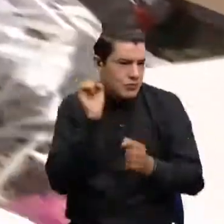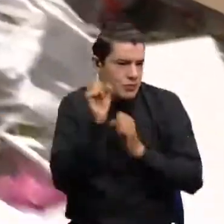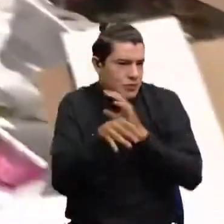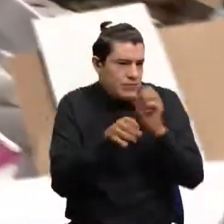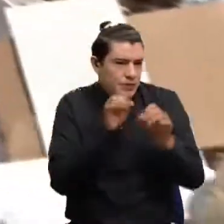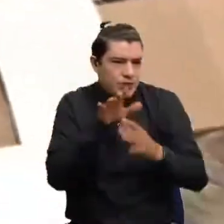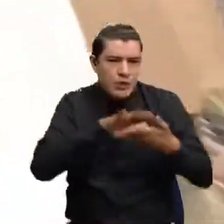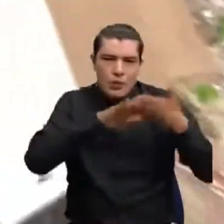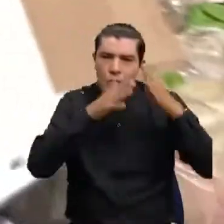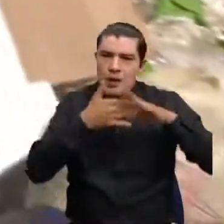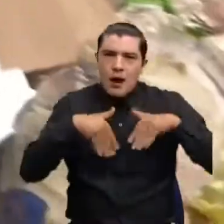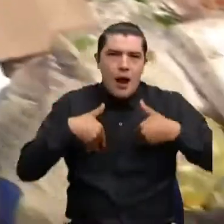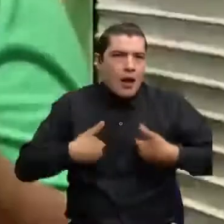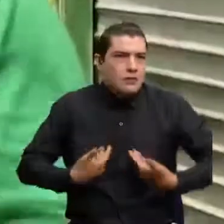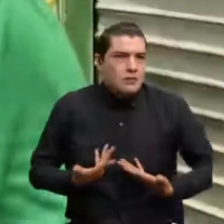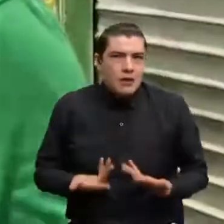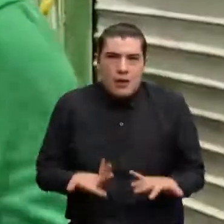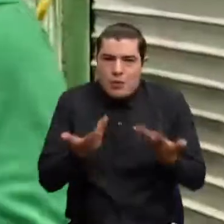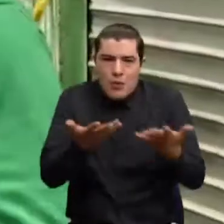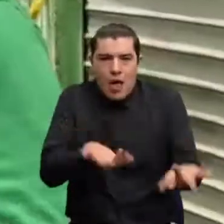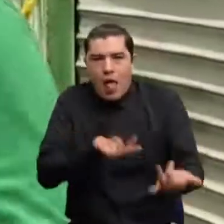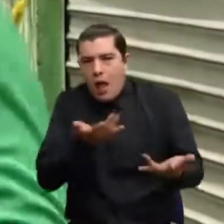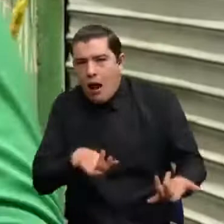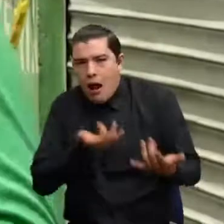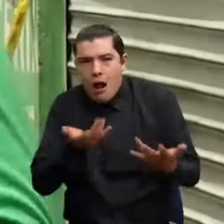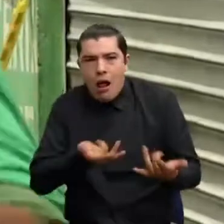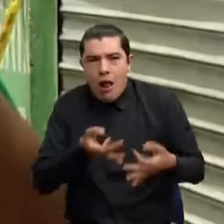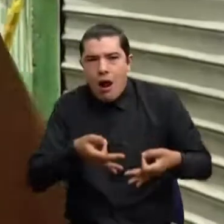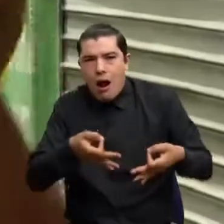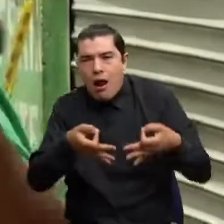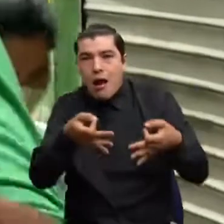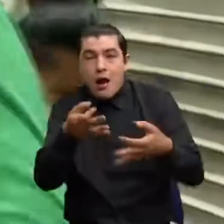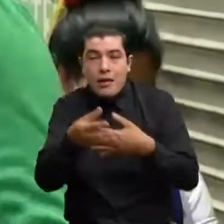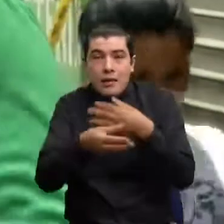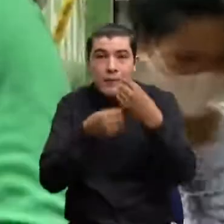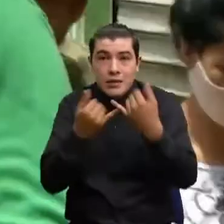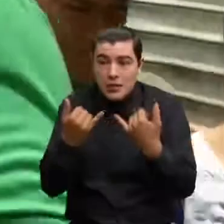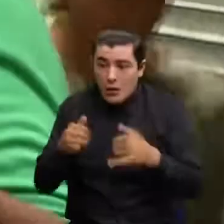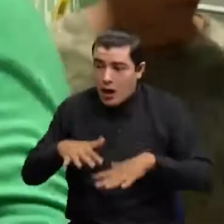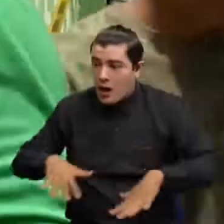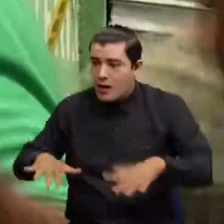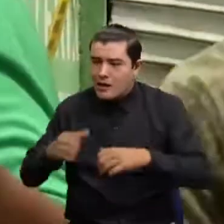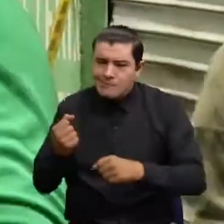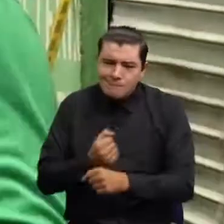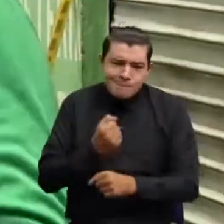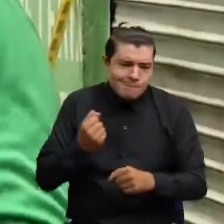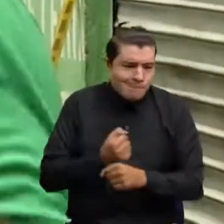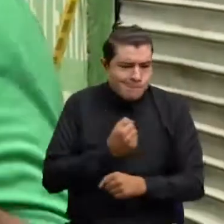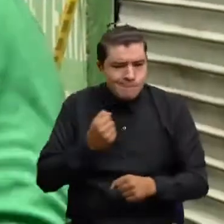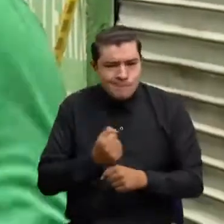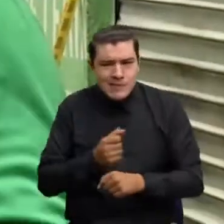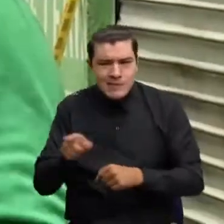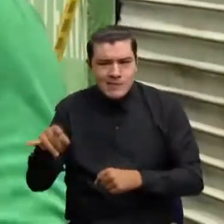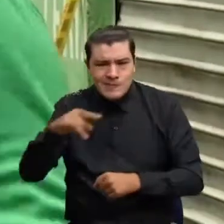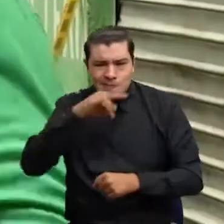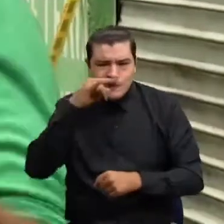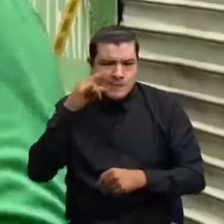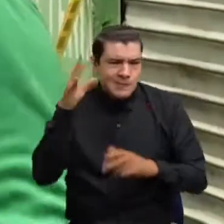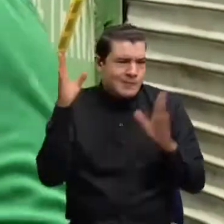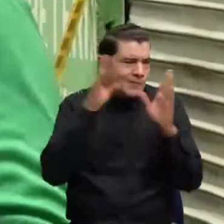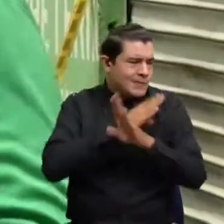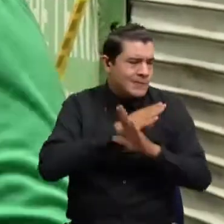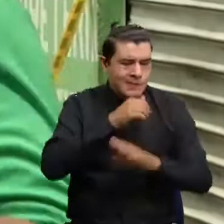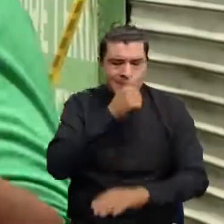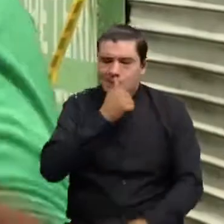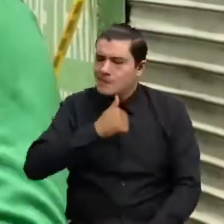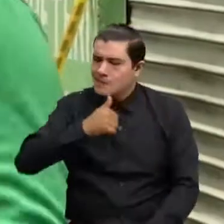verdaderamente de tanta espera mucha continuación inclusive nosotros estamos aquí trabajando y los olores son tan fuertes que no lo soportamos y la